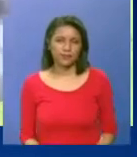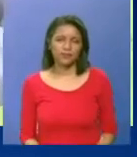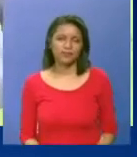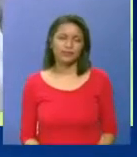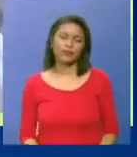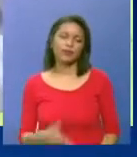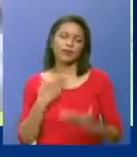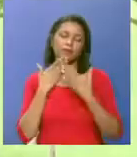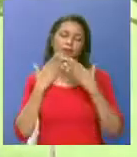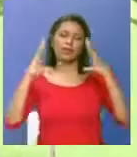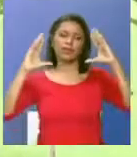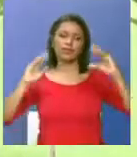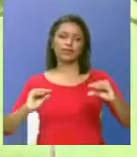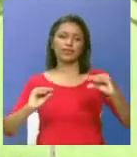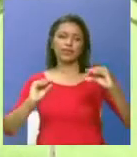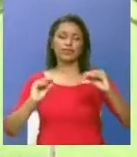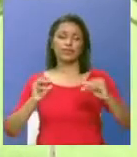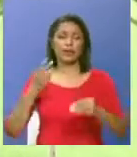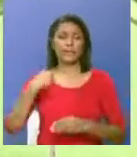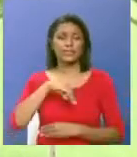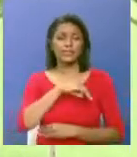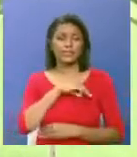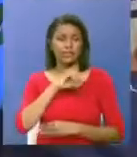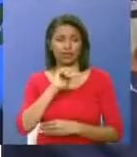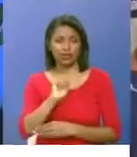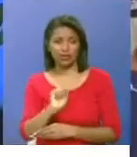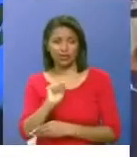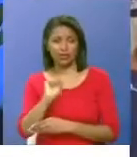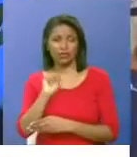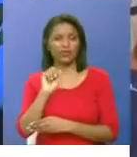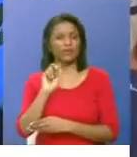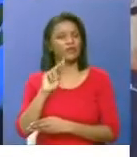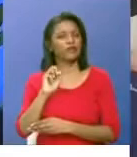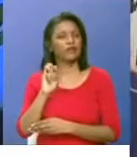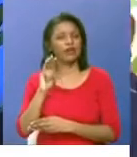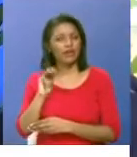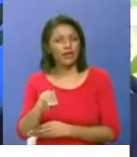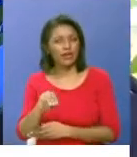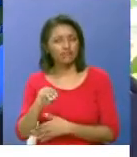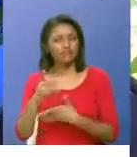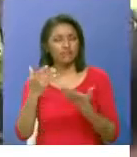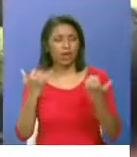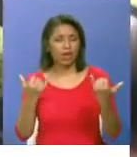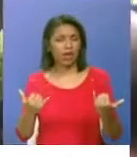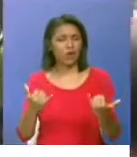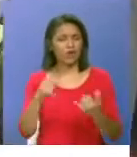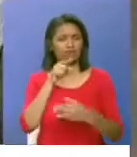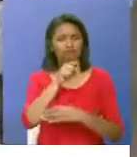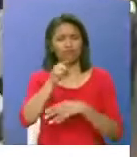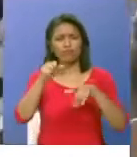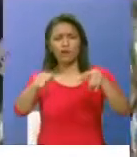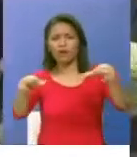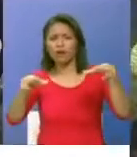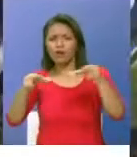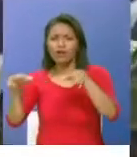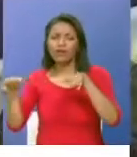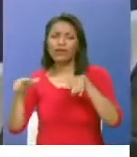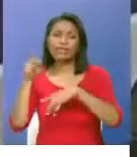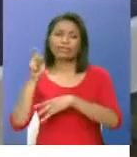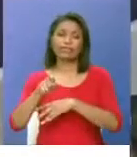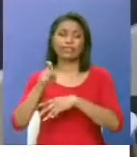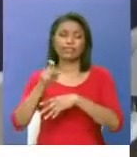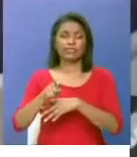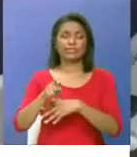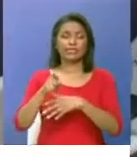Gracias, buenas tardes. El Ministerio de Ambiente ha identificado varias zonas que requieren una restauración forestal con